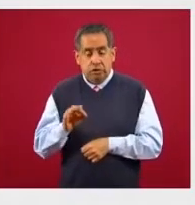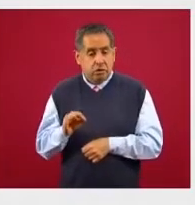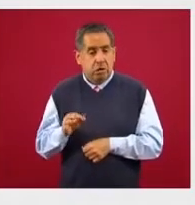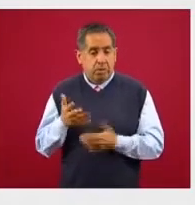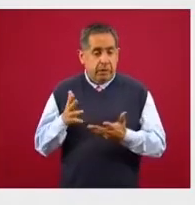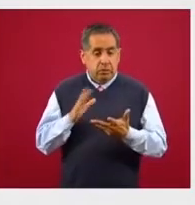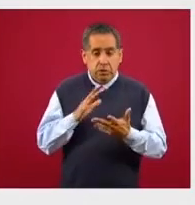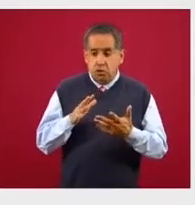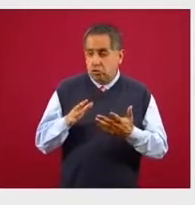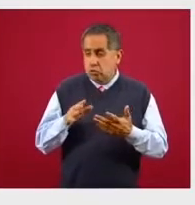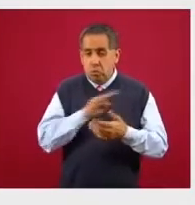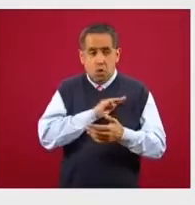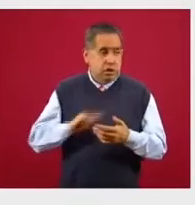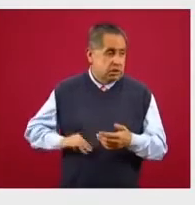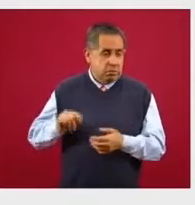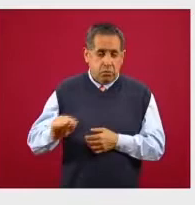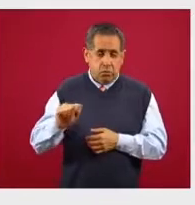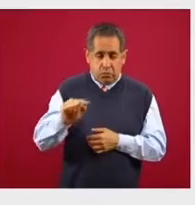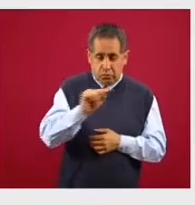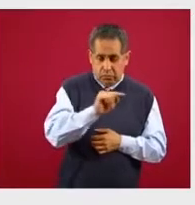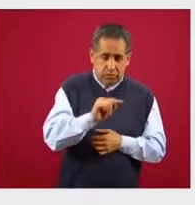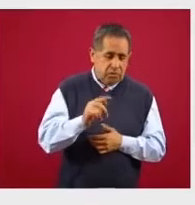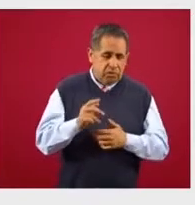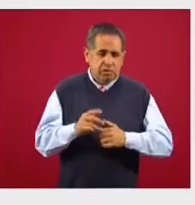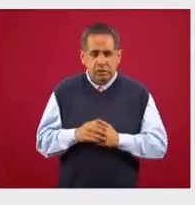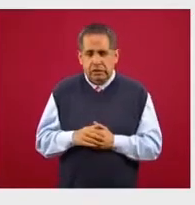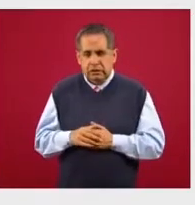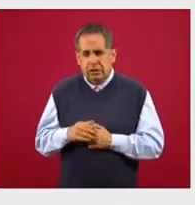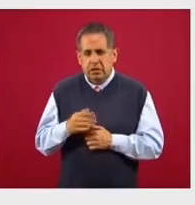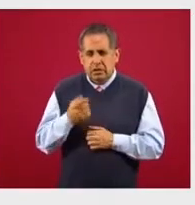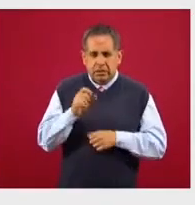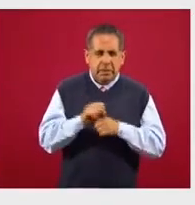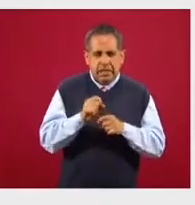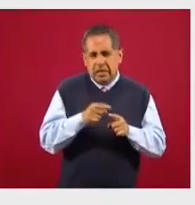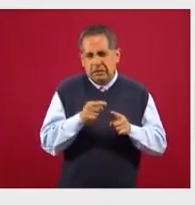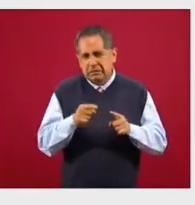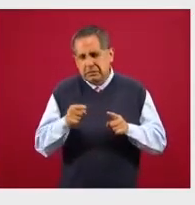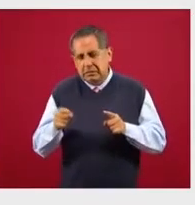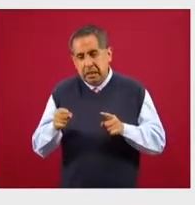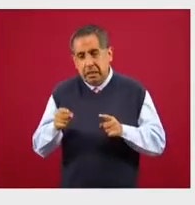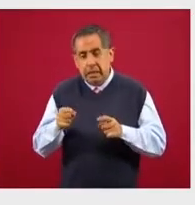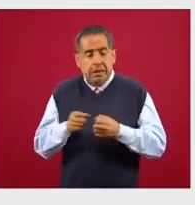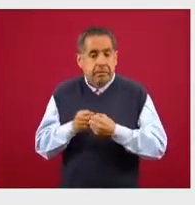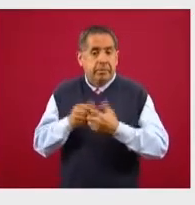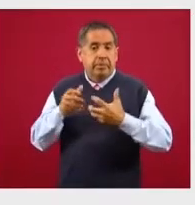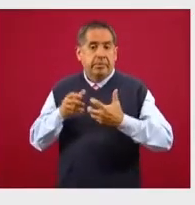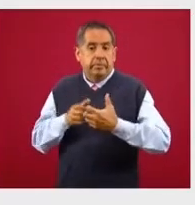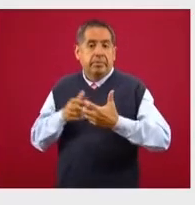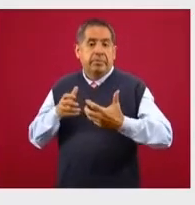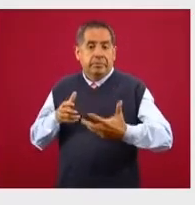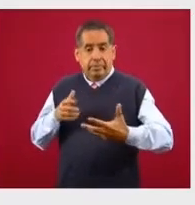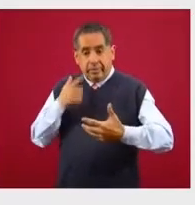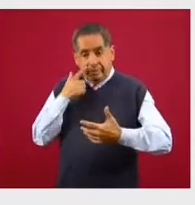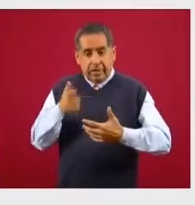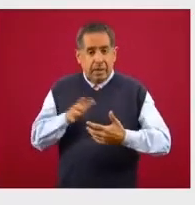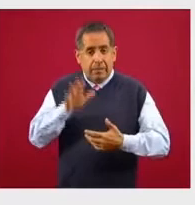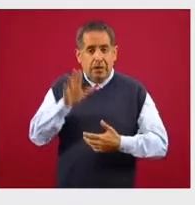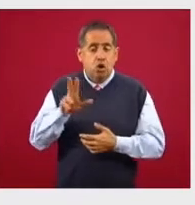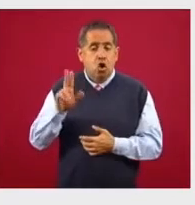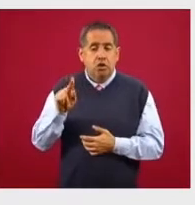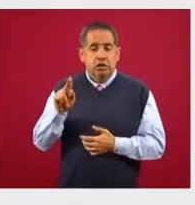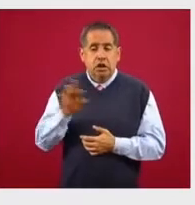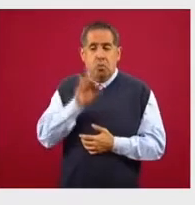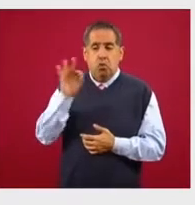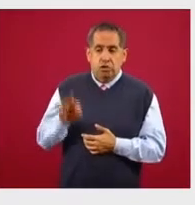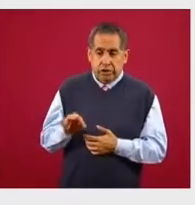sus municipios, esto se mantiene durante las siguientes semanas, se incrementa la intensidad en varios de ellos, aquí ya tenemos casi el